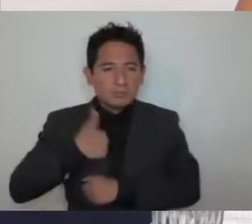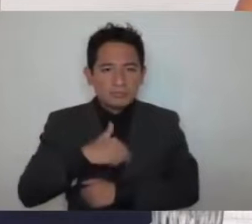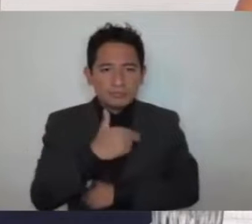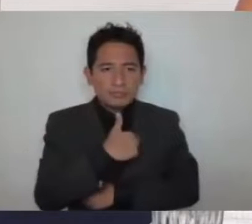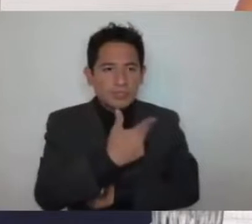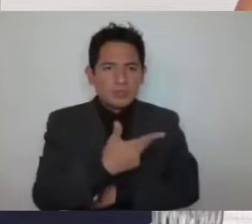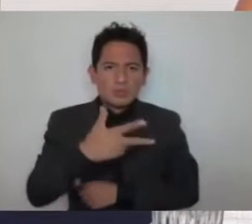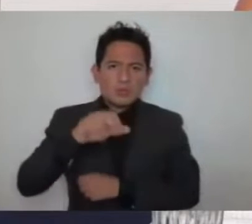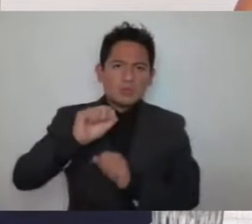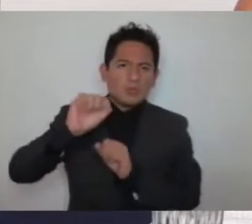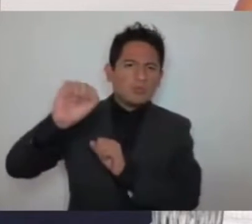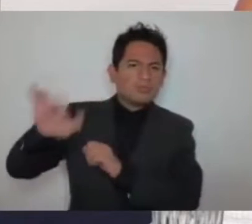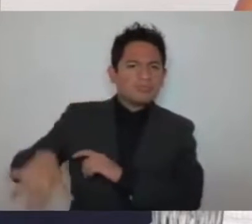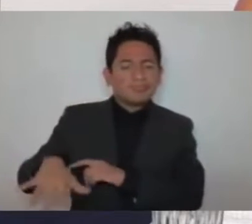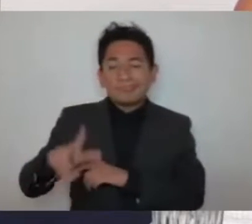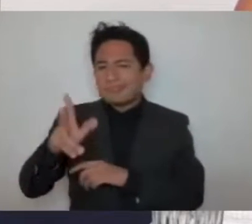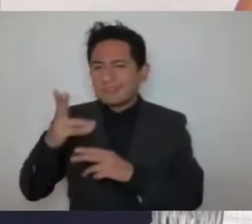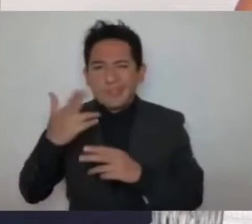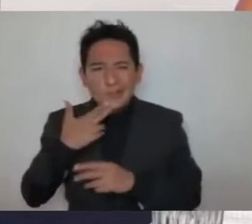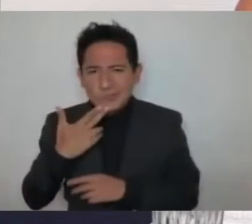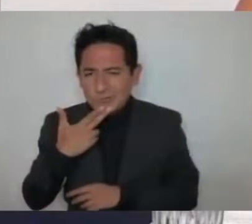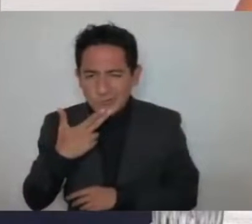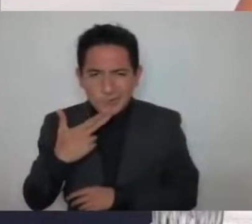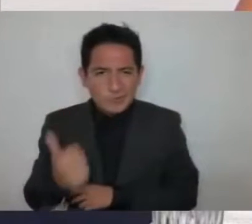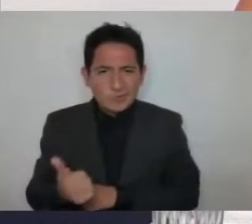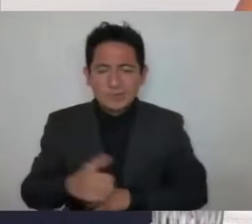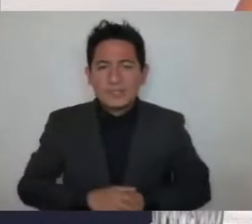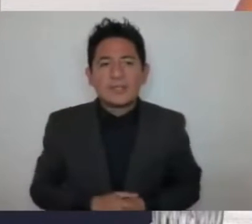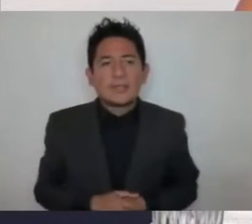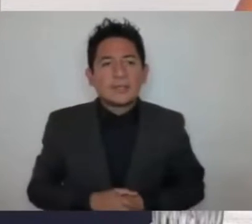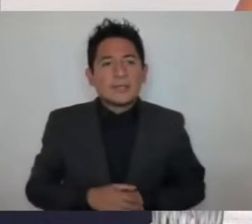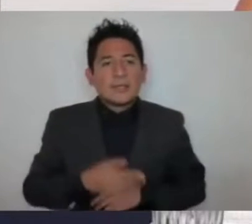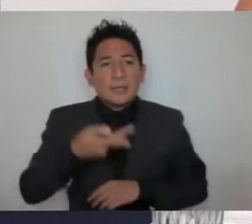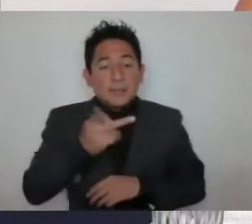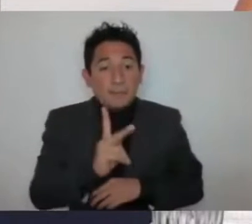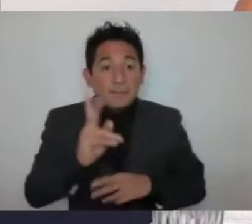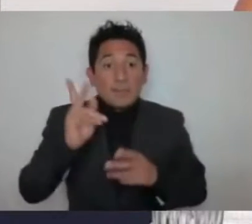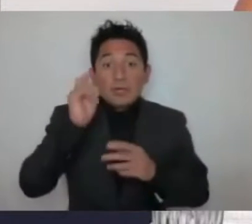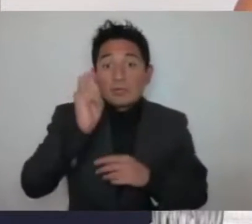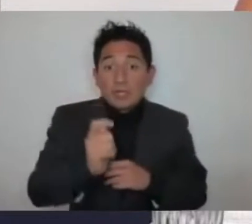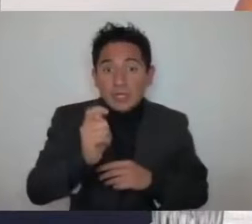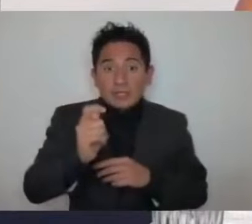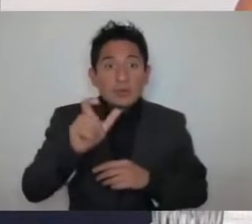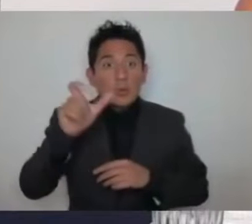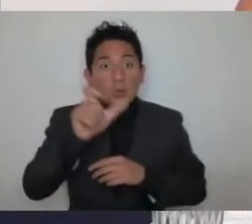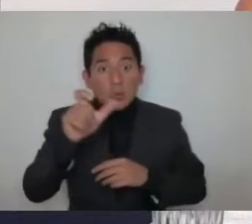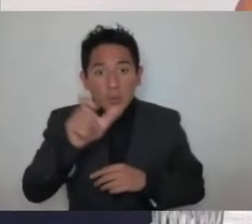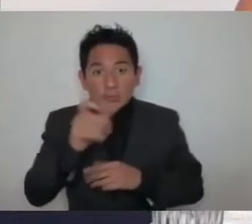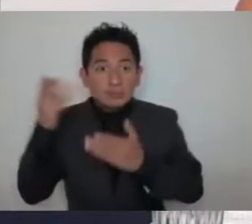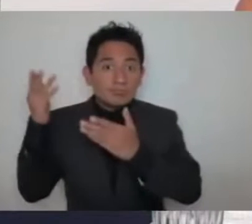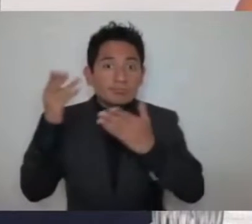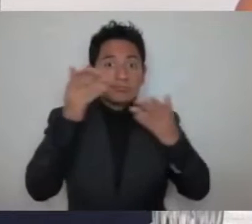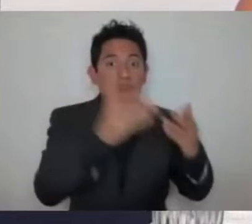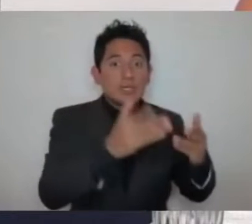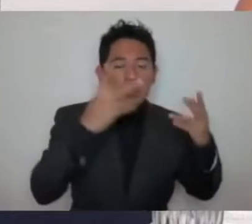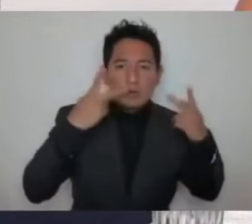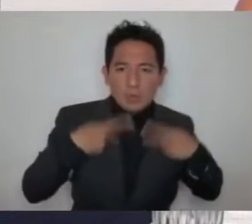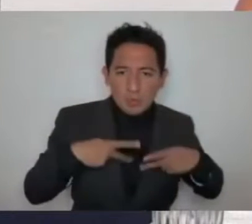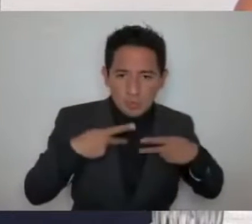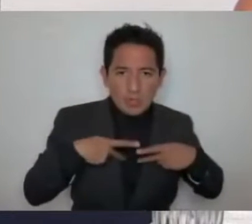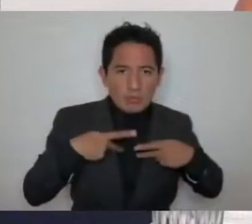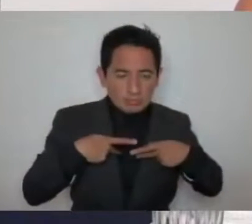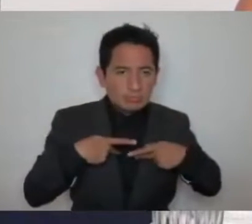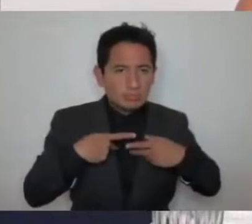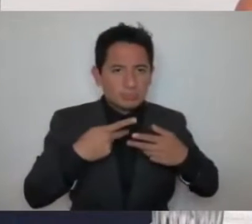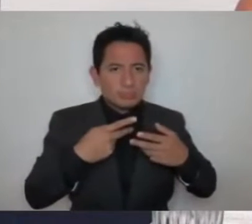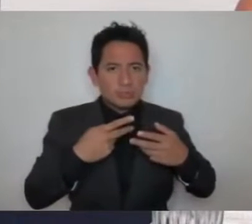competente y el desarrollo de la doctrina en este tema deriva de muchos casos que se conocieron en la corte donde